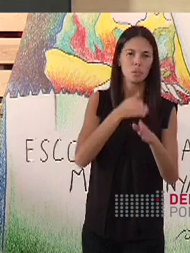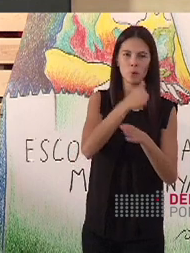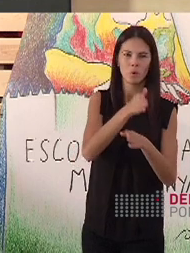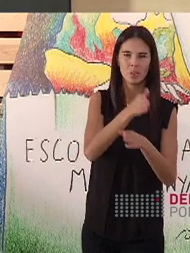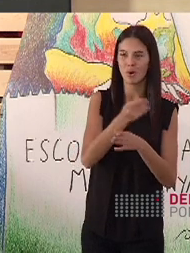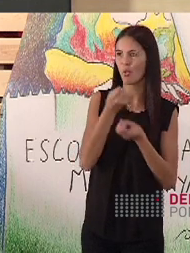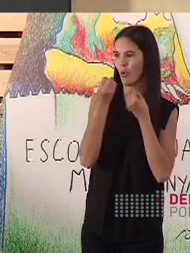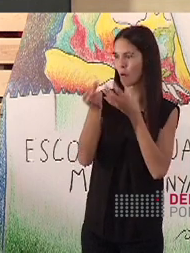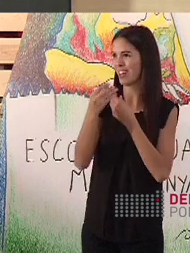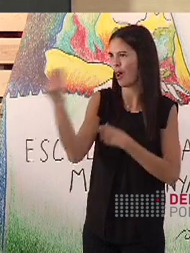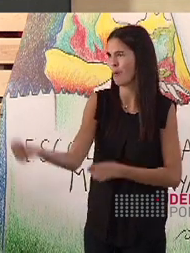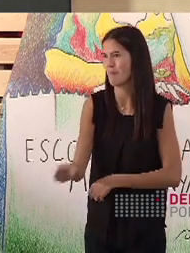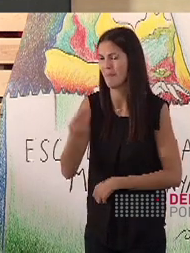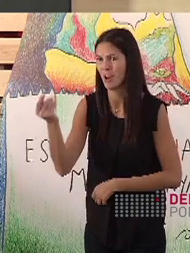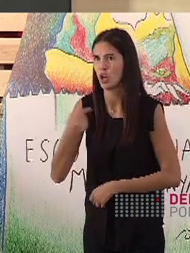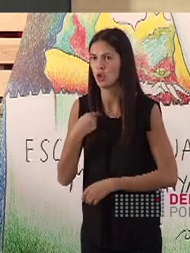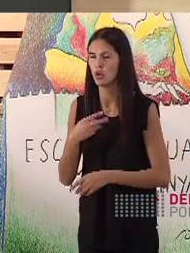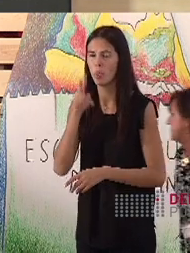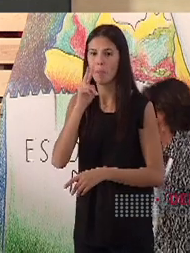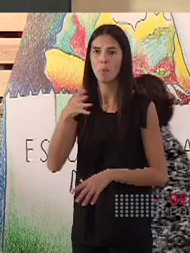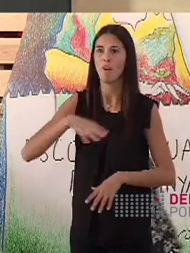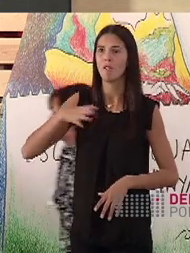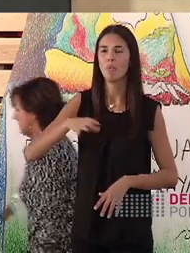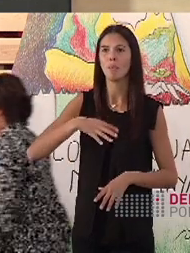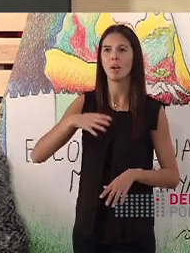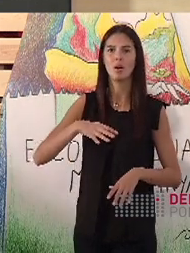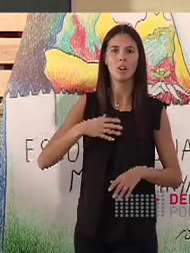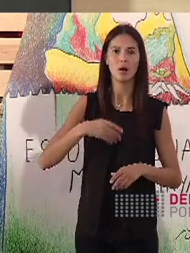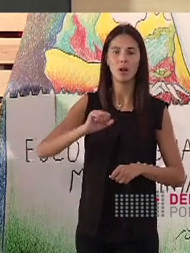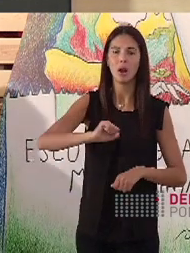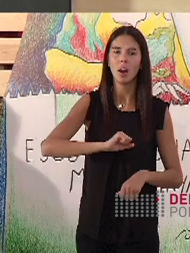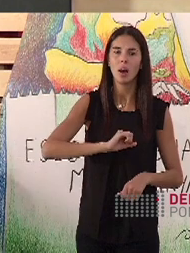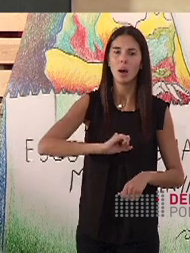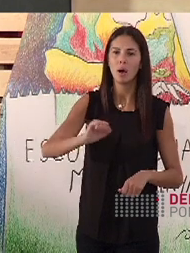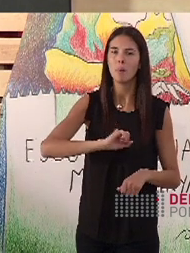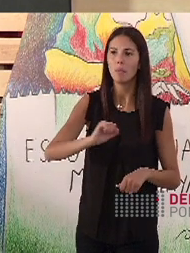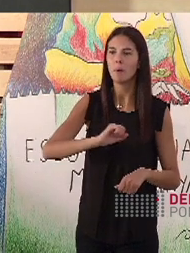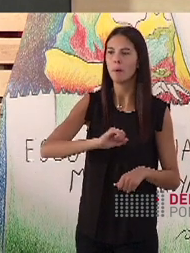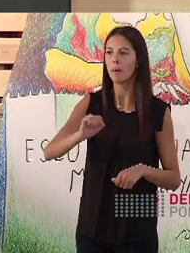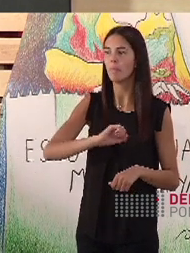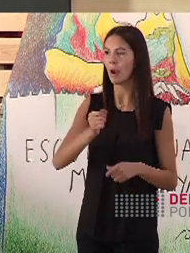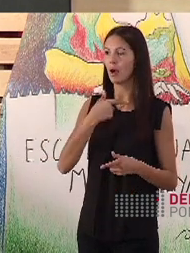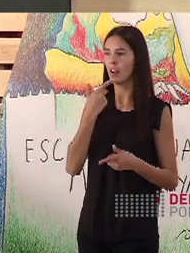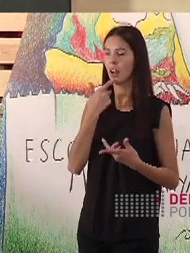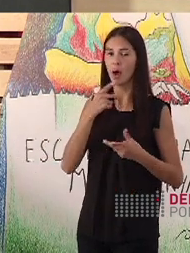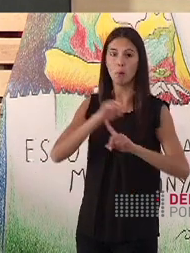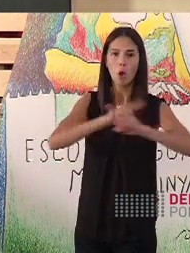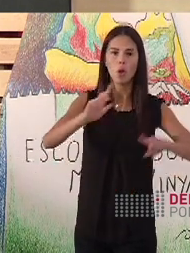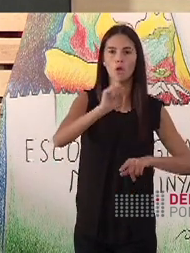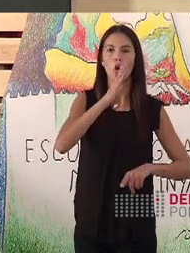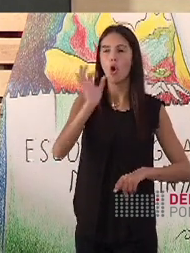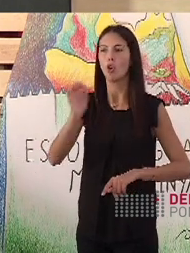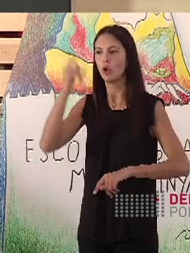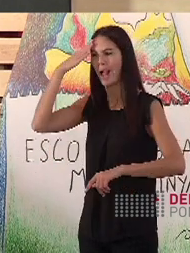es el mejor comentario que yo he leído nunca. Por favor, no prohíban la paja o me vuelo la cabeza con 7 escopetas. Claro,